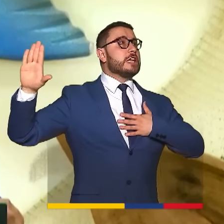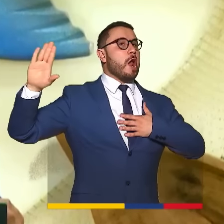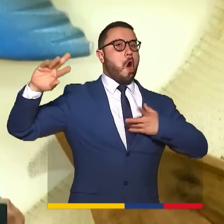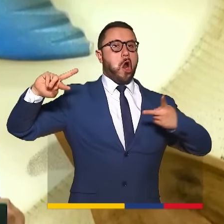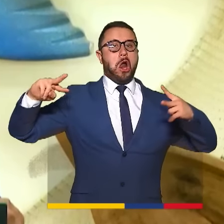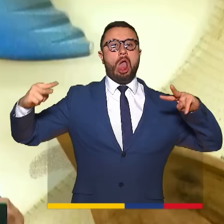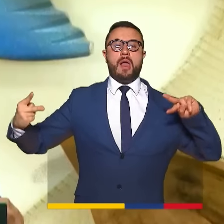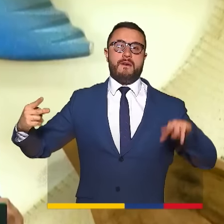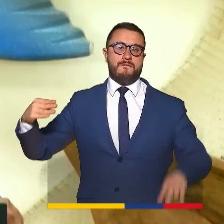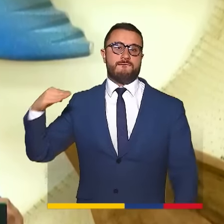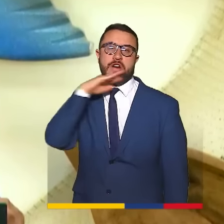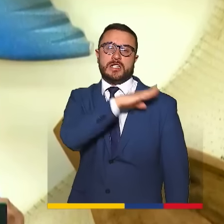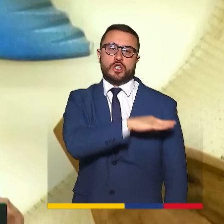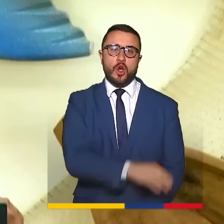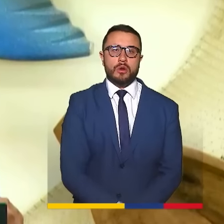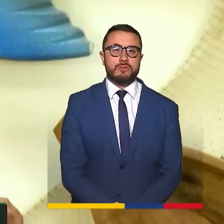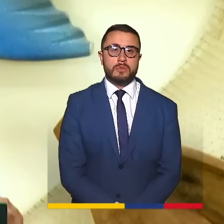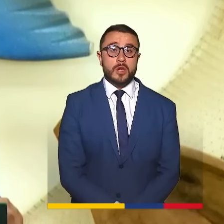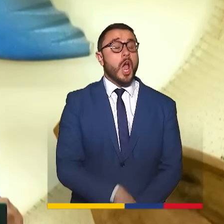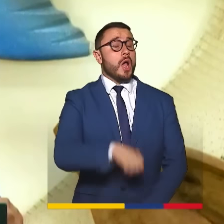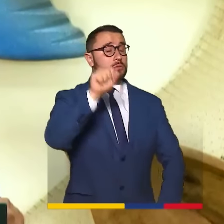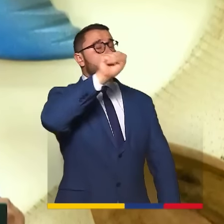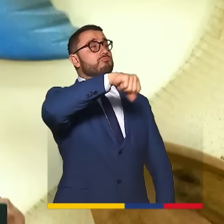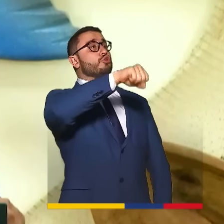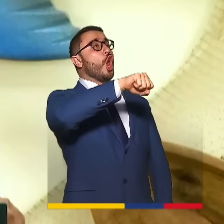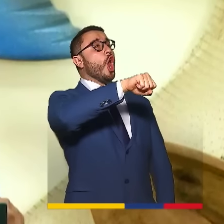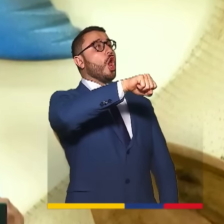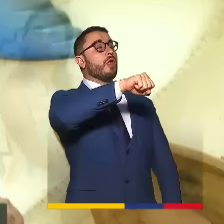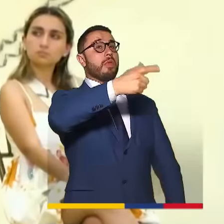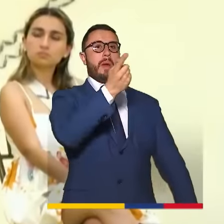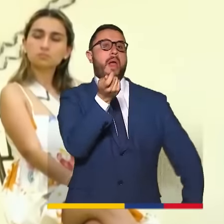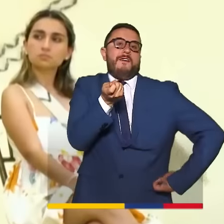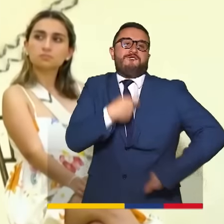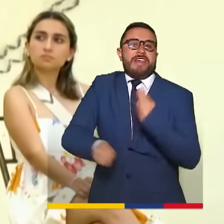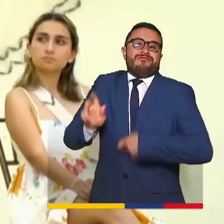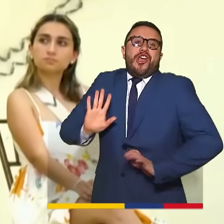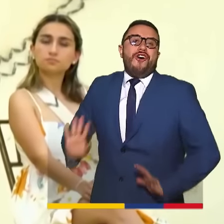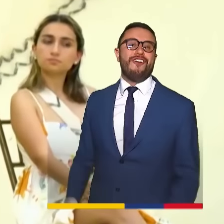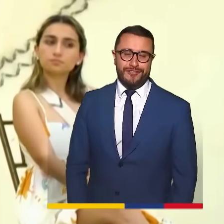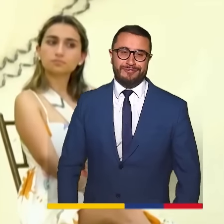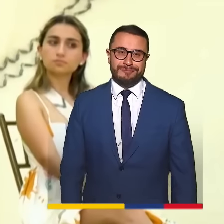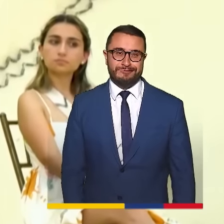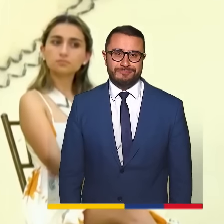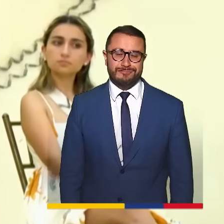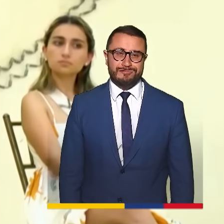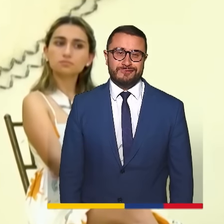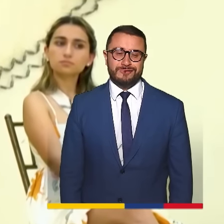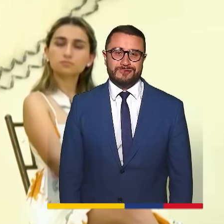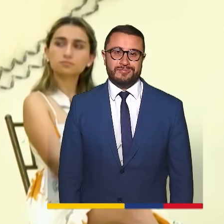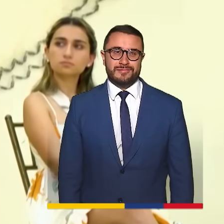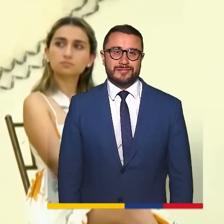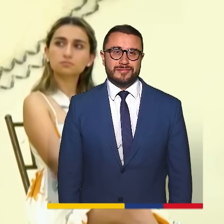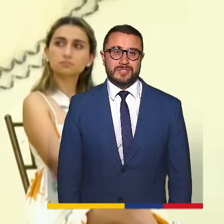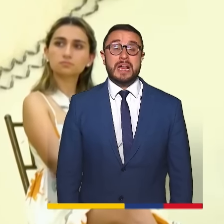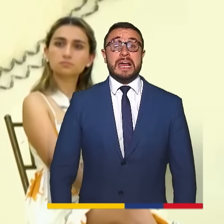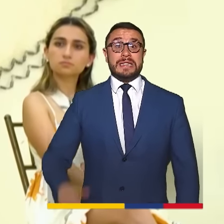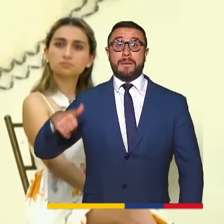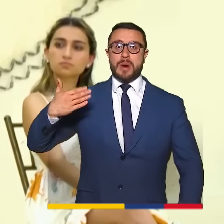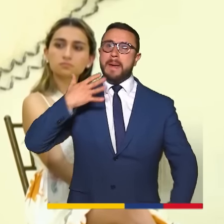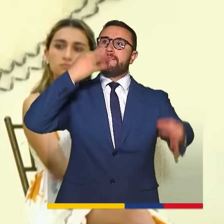traficamos con la palabra, la vendimos, y no fue cierto que al construir